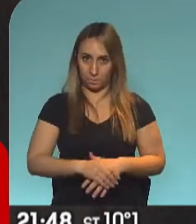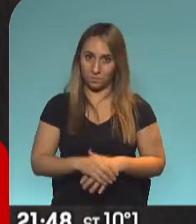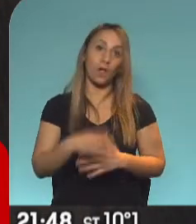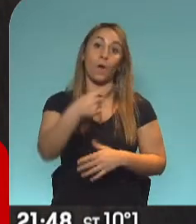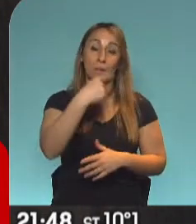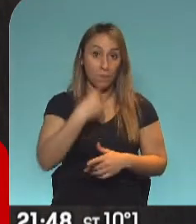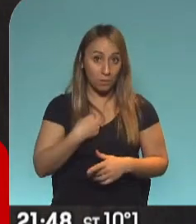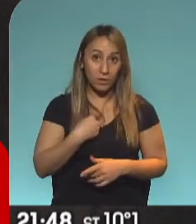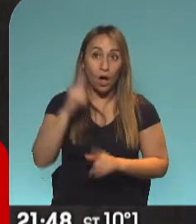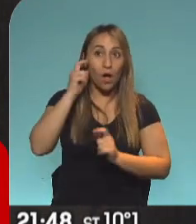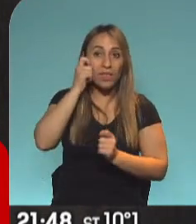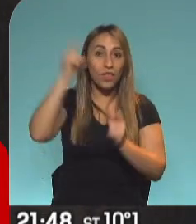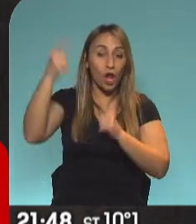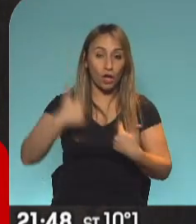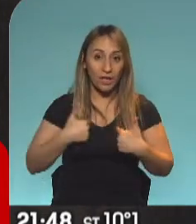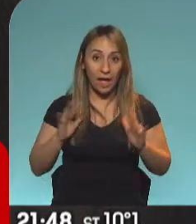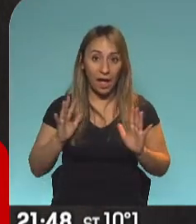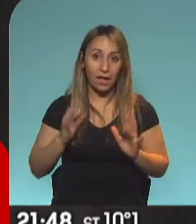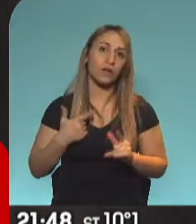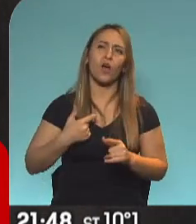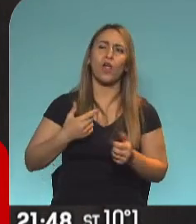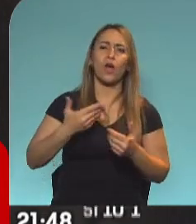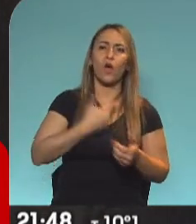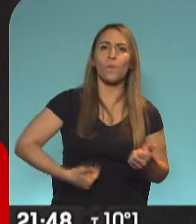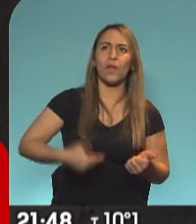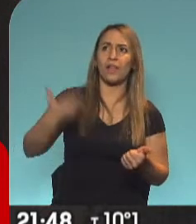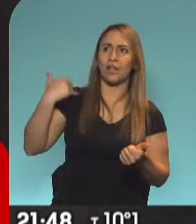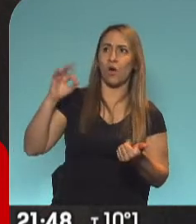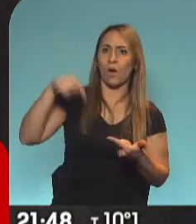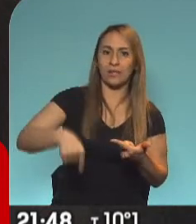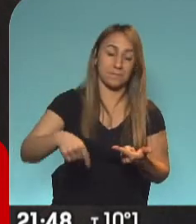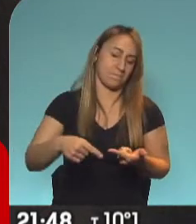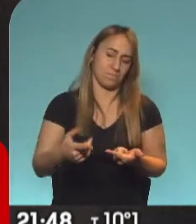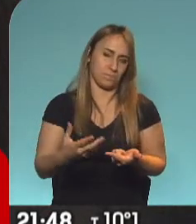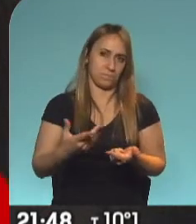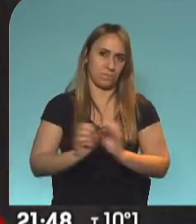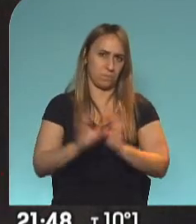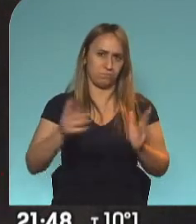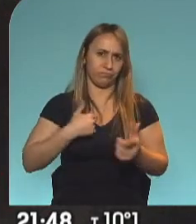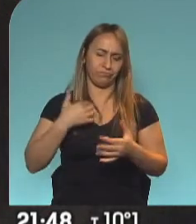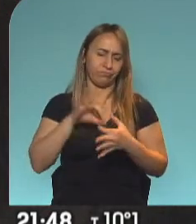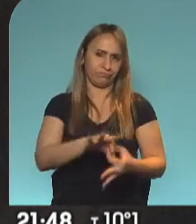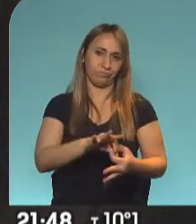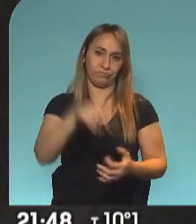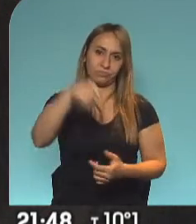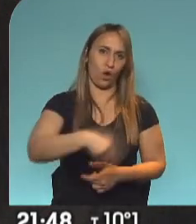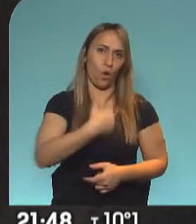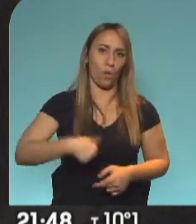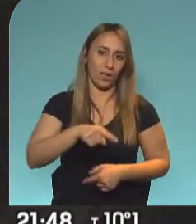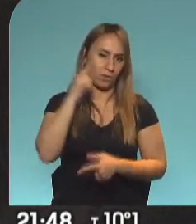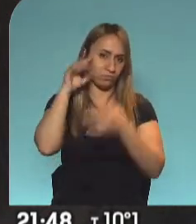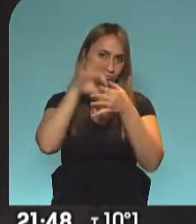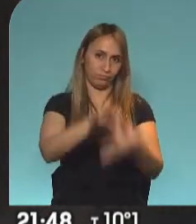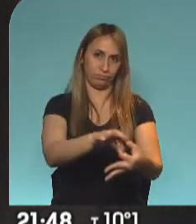cercanía ideológica es con el anterior gobierno o con este, no cabe ninguna duda, este gobierno me parece mucho más cercano a la ideología que yo vengo